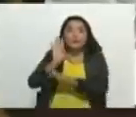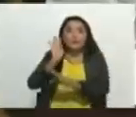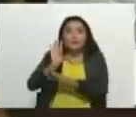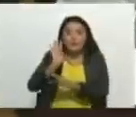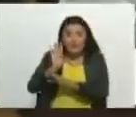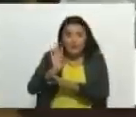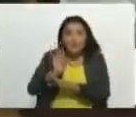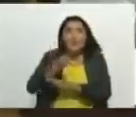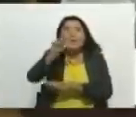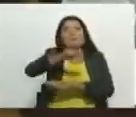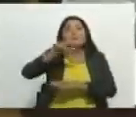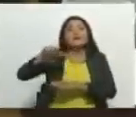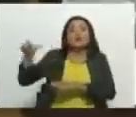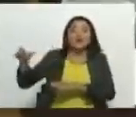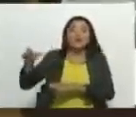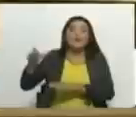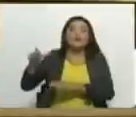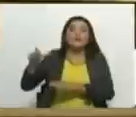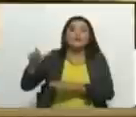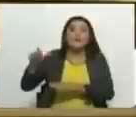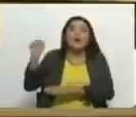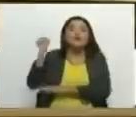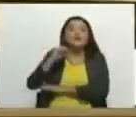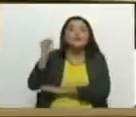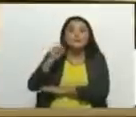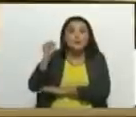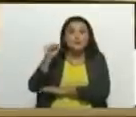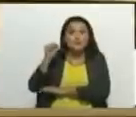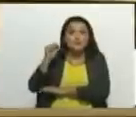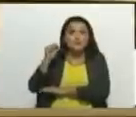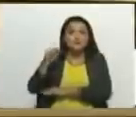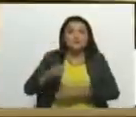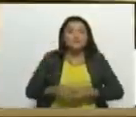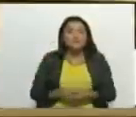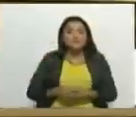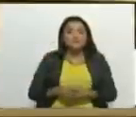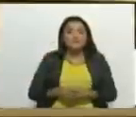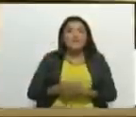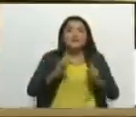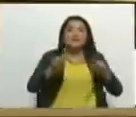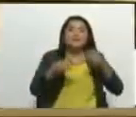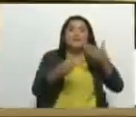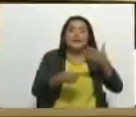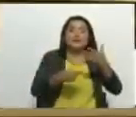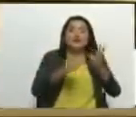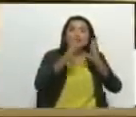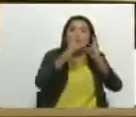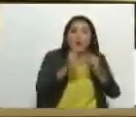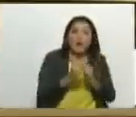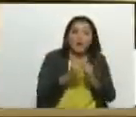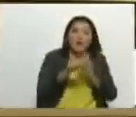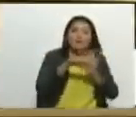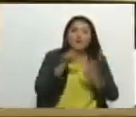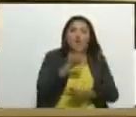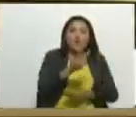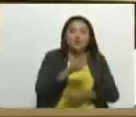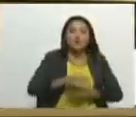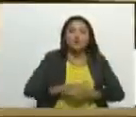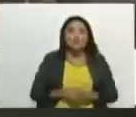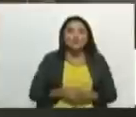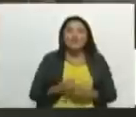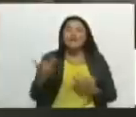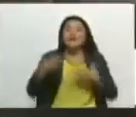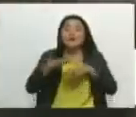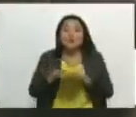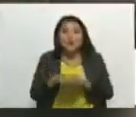las personas con trastorno del espectro autista. Sexto numeral, artículo 2, promover la